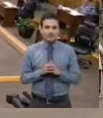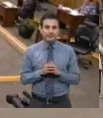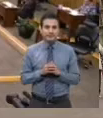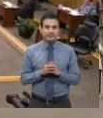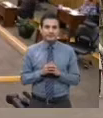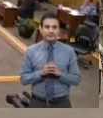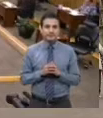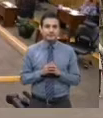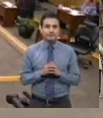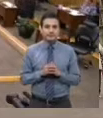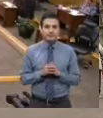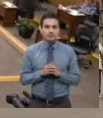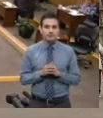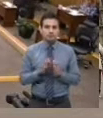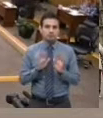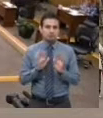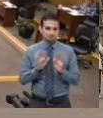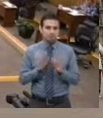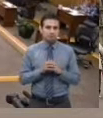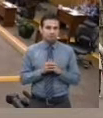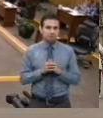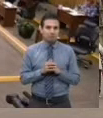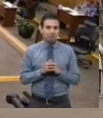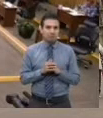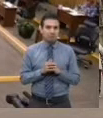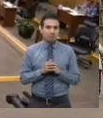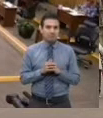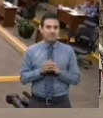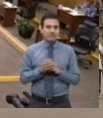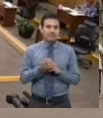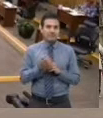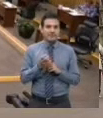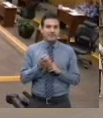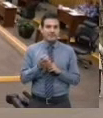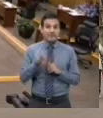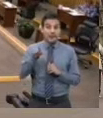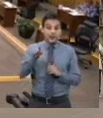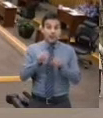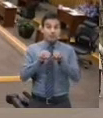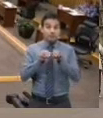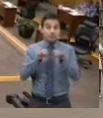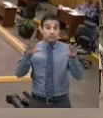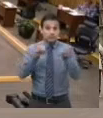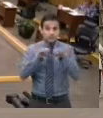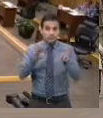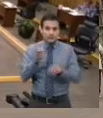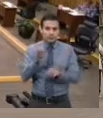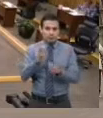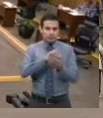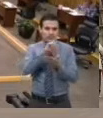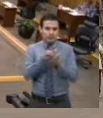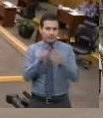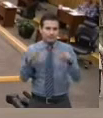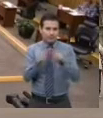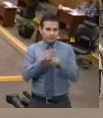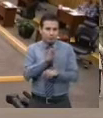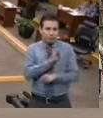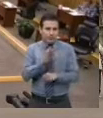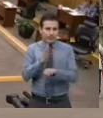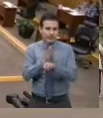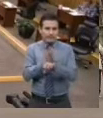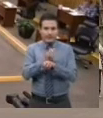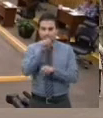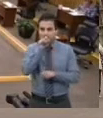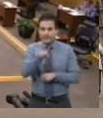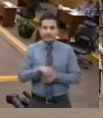mismo sentido podría ser considerado un hecho ilegal y susceptible de sanción. Ahora bien, se nos